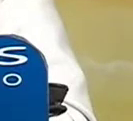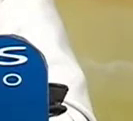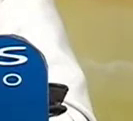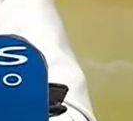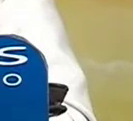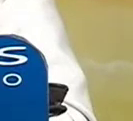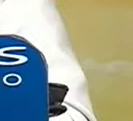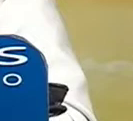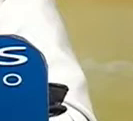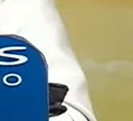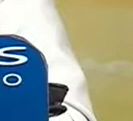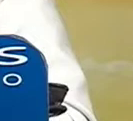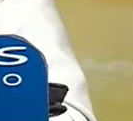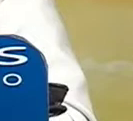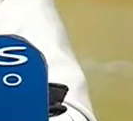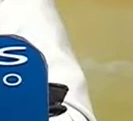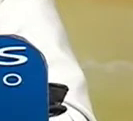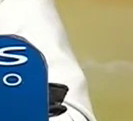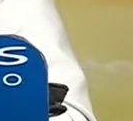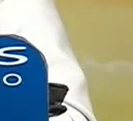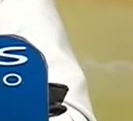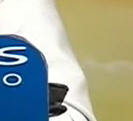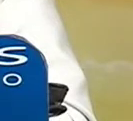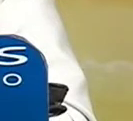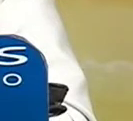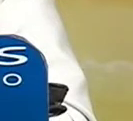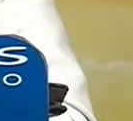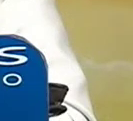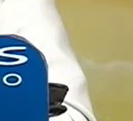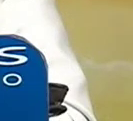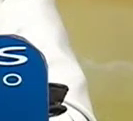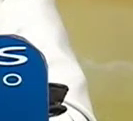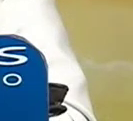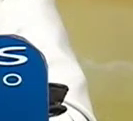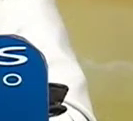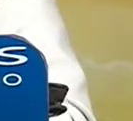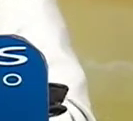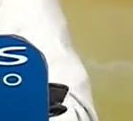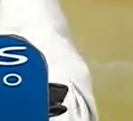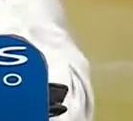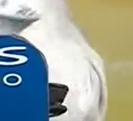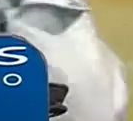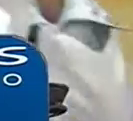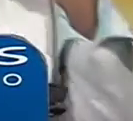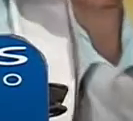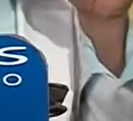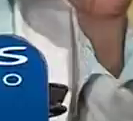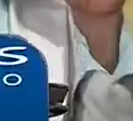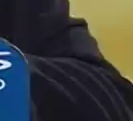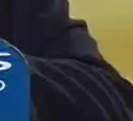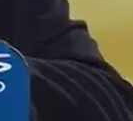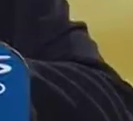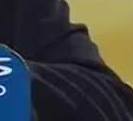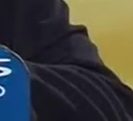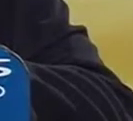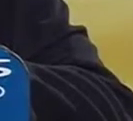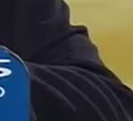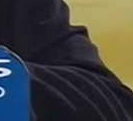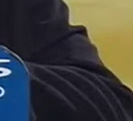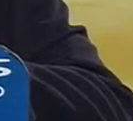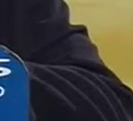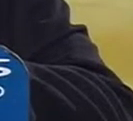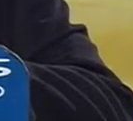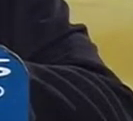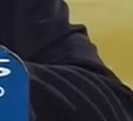concurrió a ellos al pórtico que se llama Salomón. De Salomón. Viendo esto, Pedro respondió al pueblo: Varones